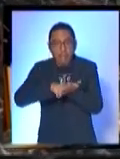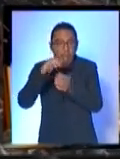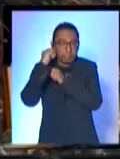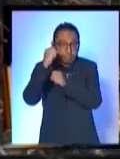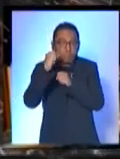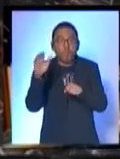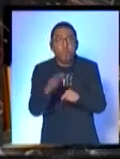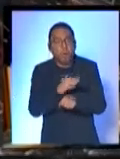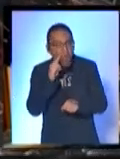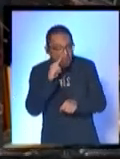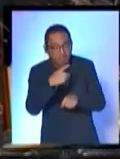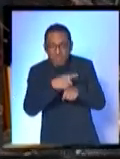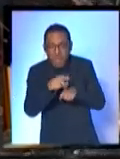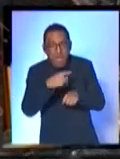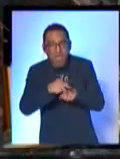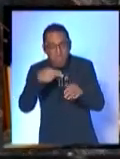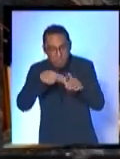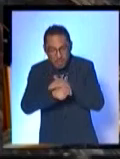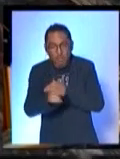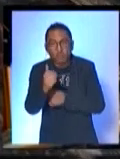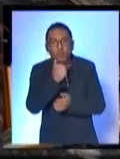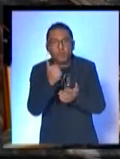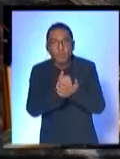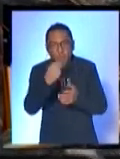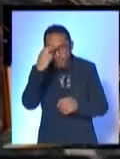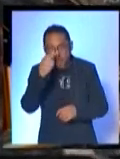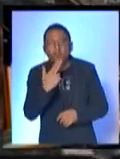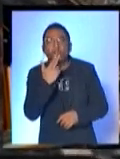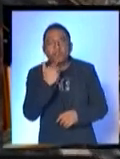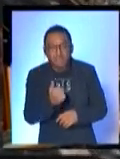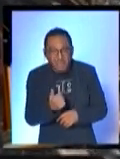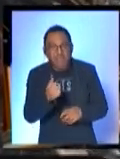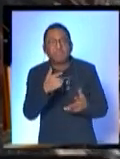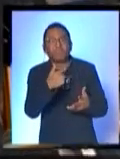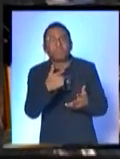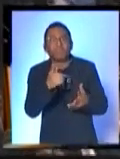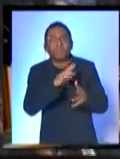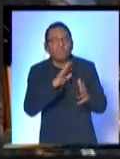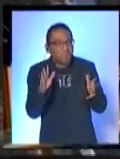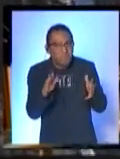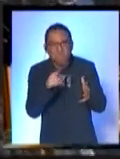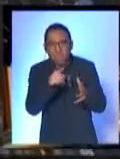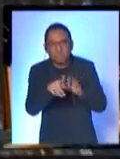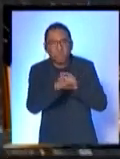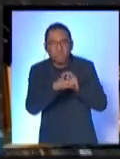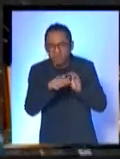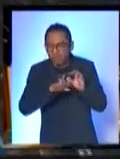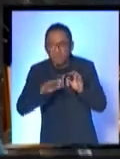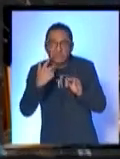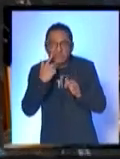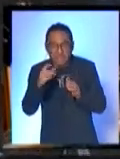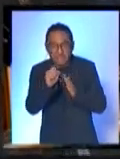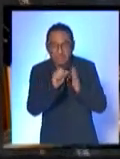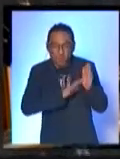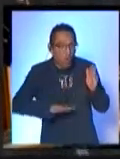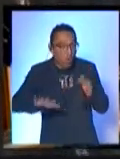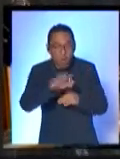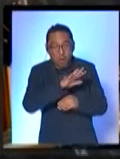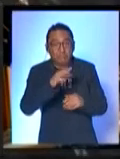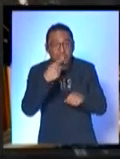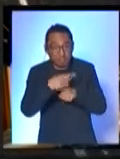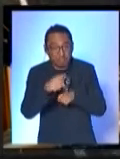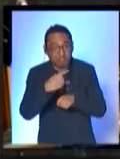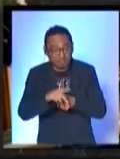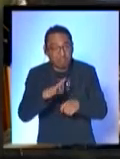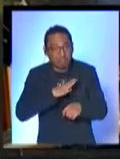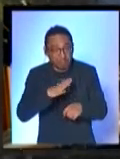se encuentran las líneas del Metro Ciudad de México. El líder sindical insistió que todo el sistema se encuentra en riesgo,